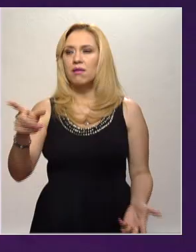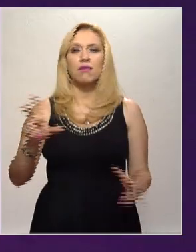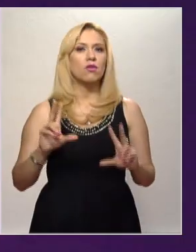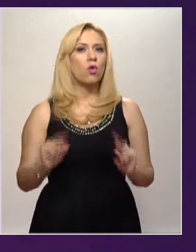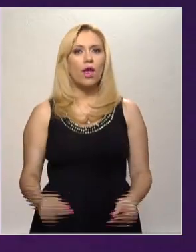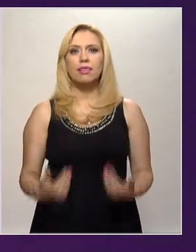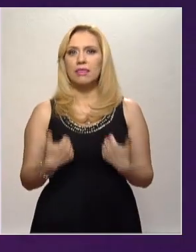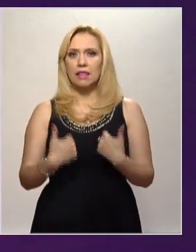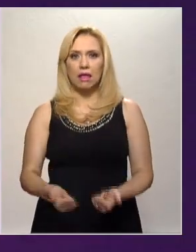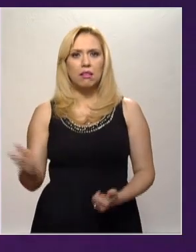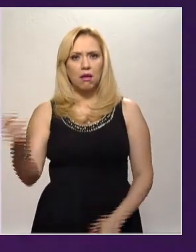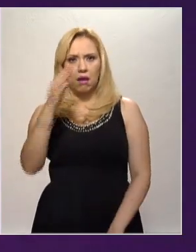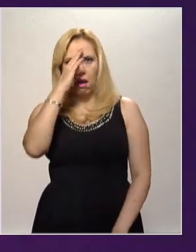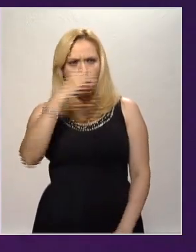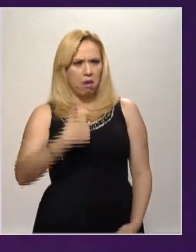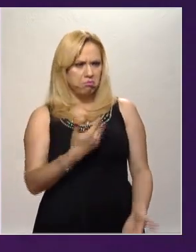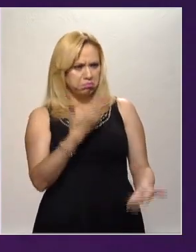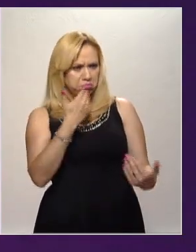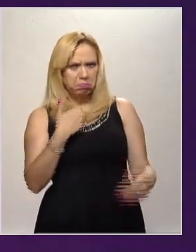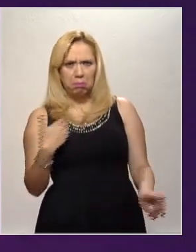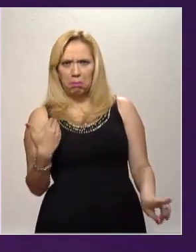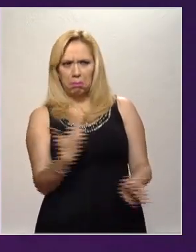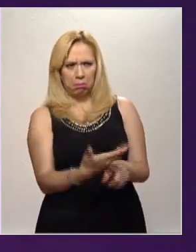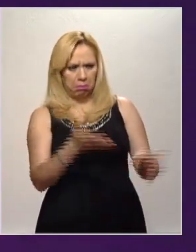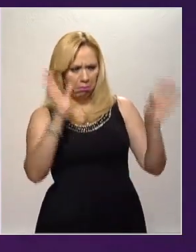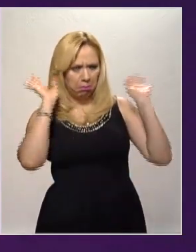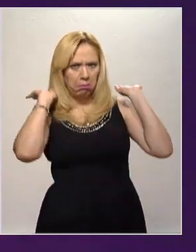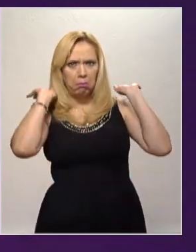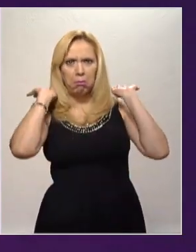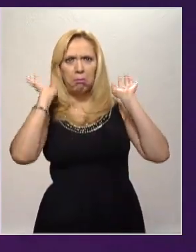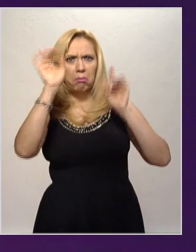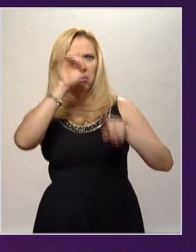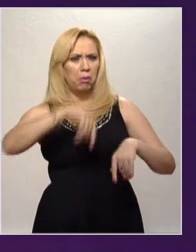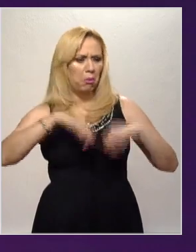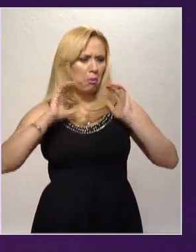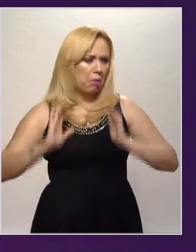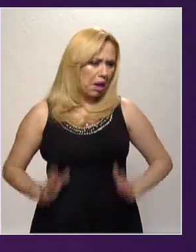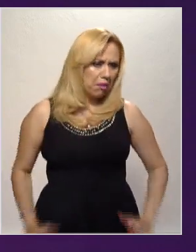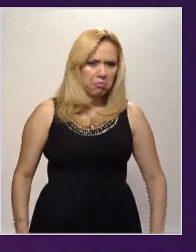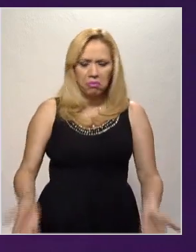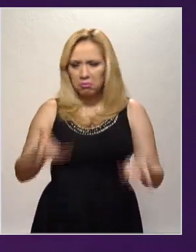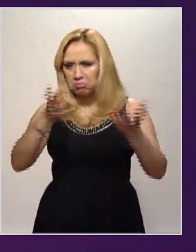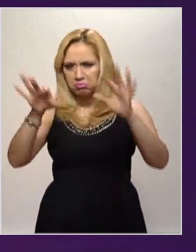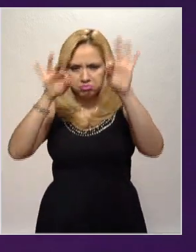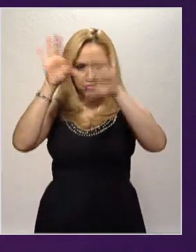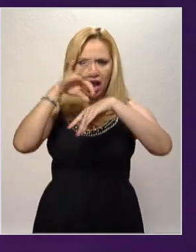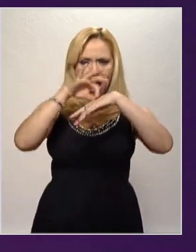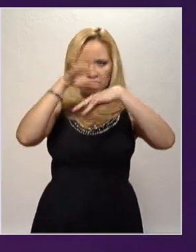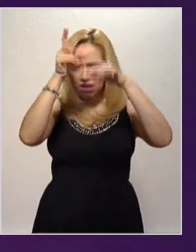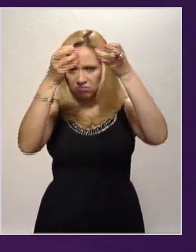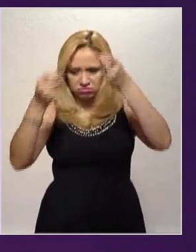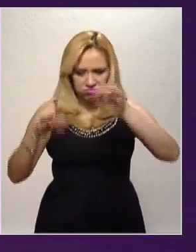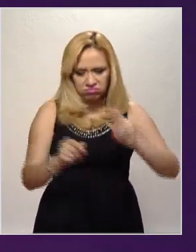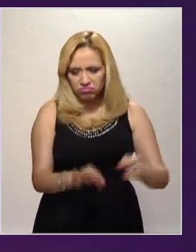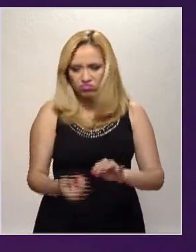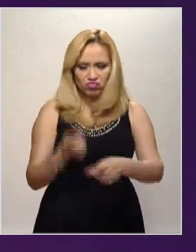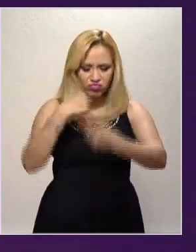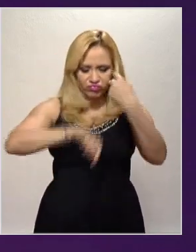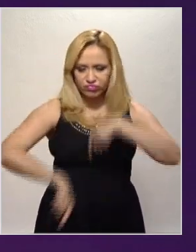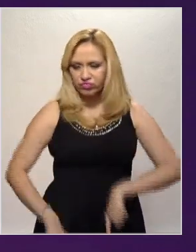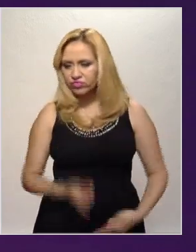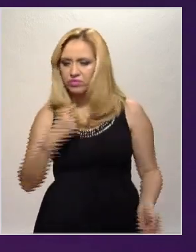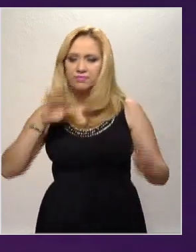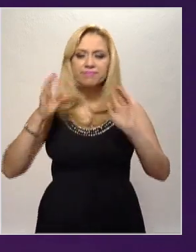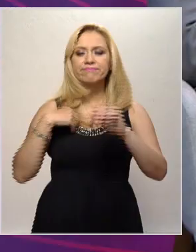obstétrica, porque desde esta visión de el cuerpo es este organismo biológico que tiene tales parámetros y entonces la solución